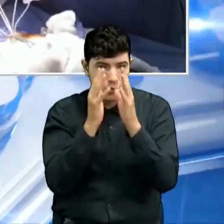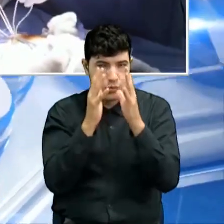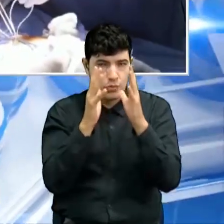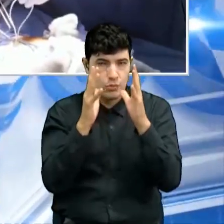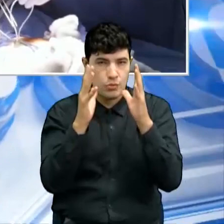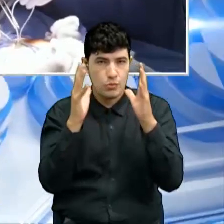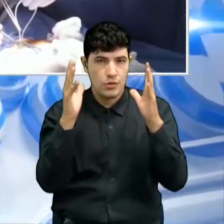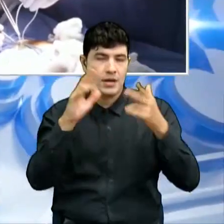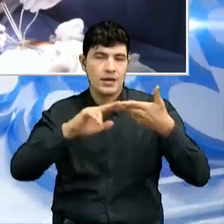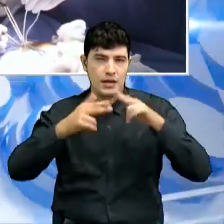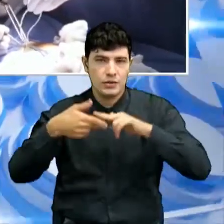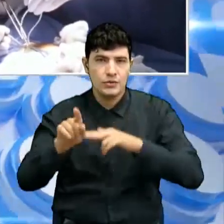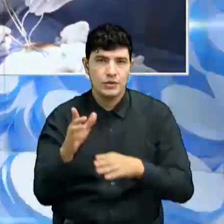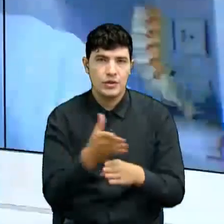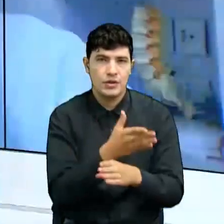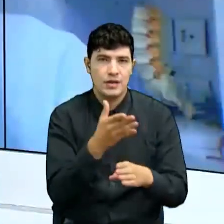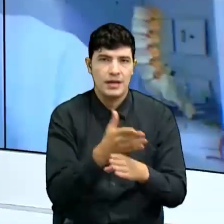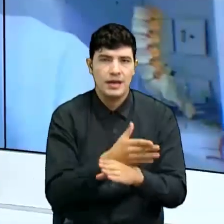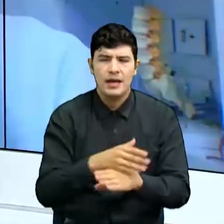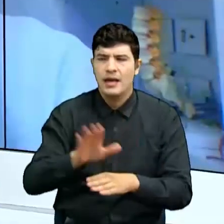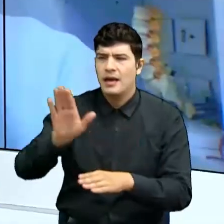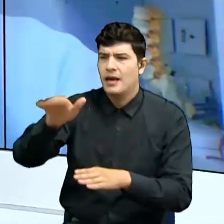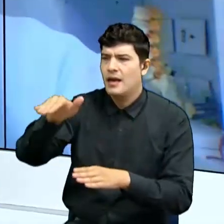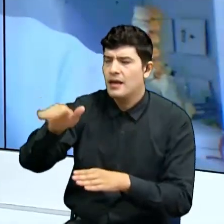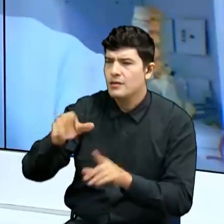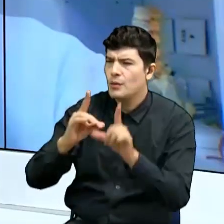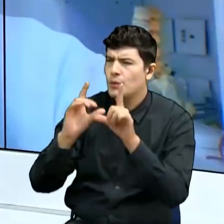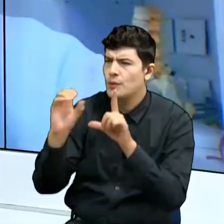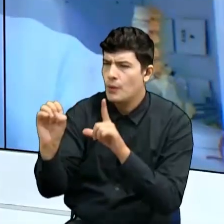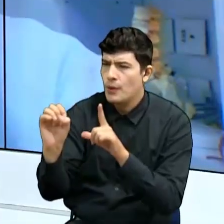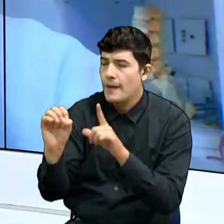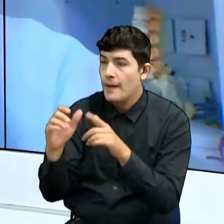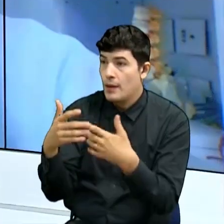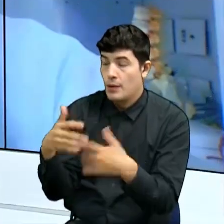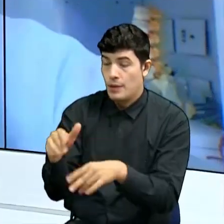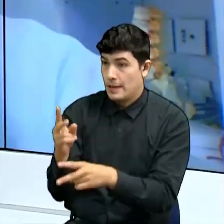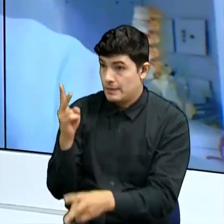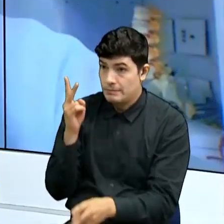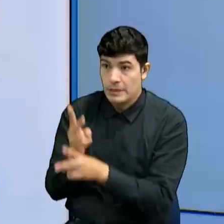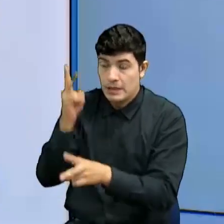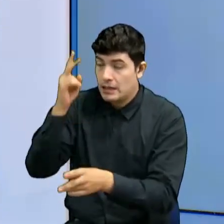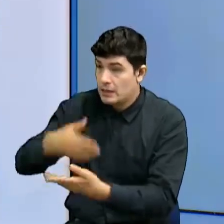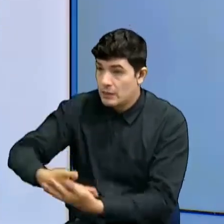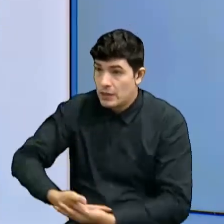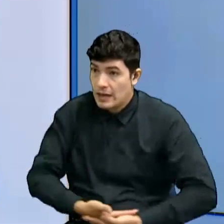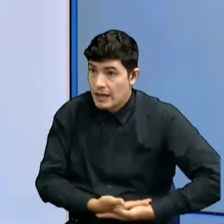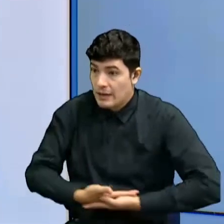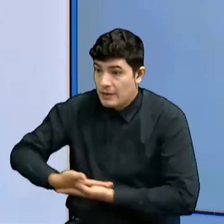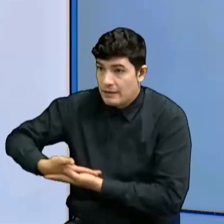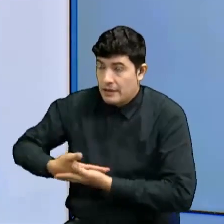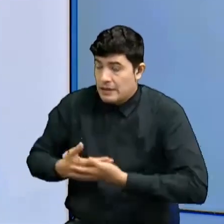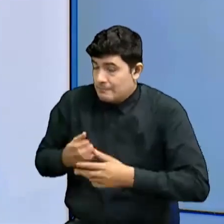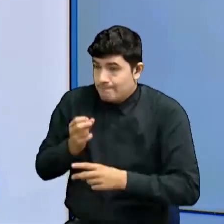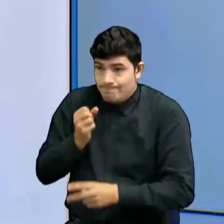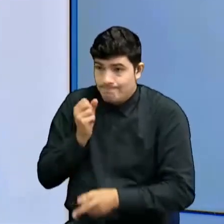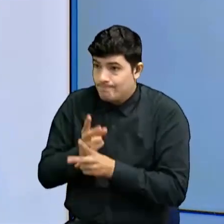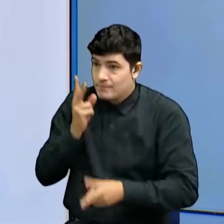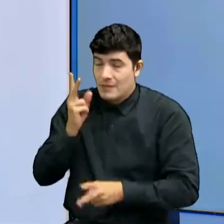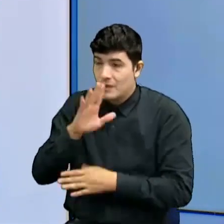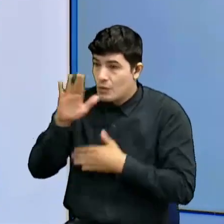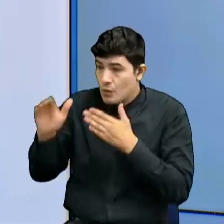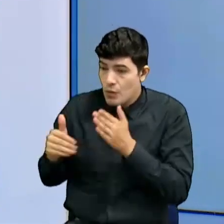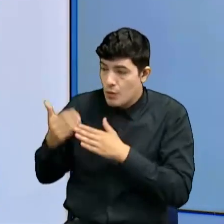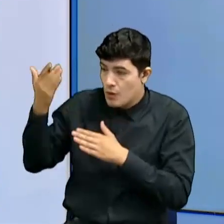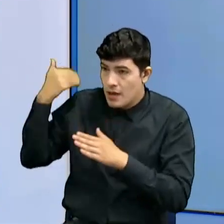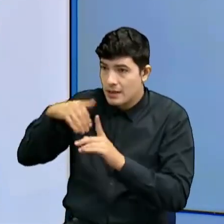este defecto. Doctor, o sea, el riesgo de la menor era inminente. Su vida corrió peligro todos